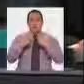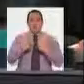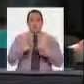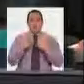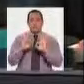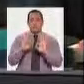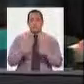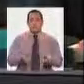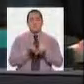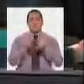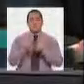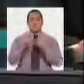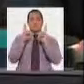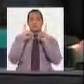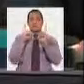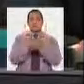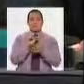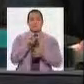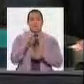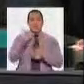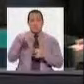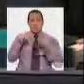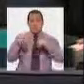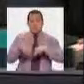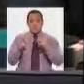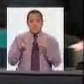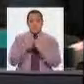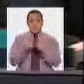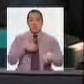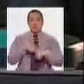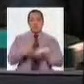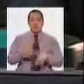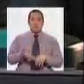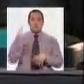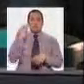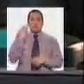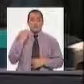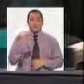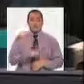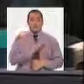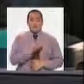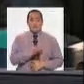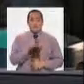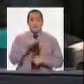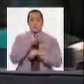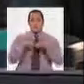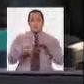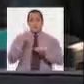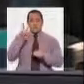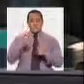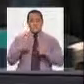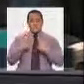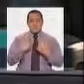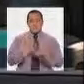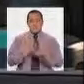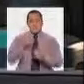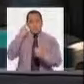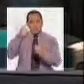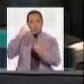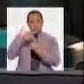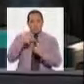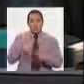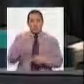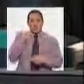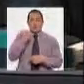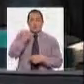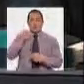también del caso Chavín de Huántar, esta reunión que se produjo en mayo del 2012 tenía el propósito de lograr